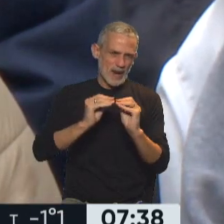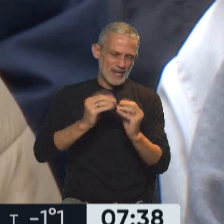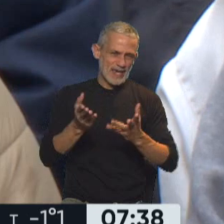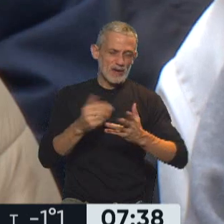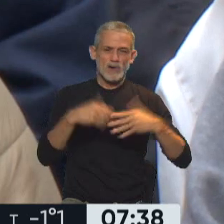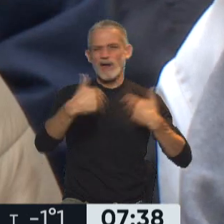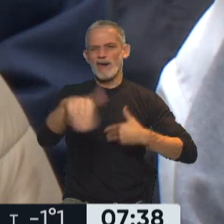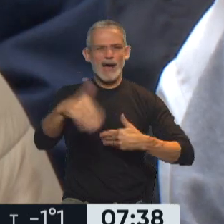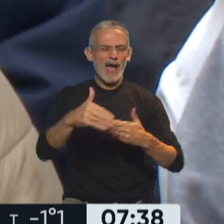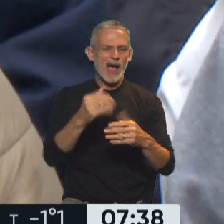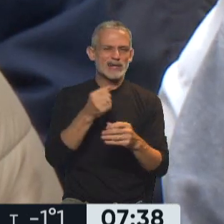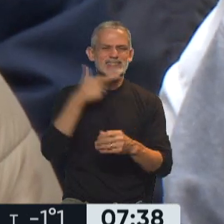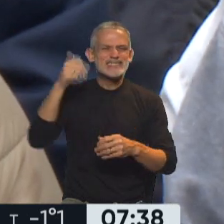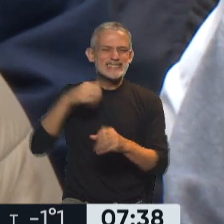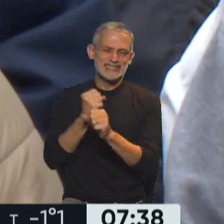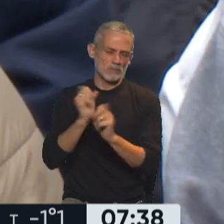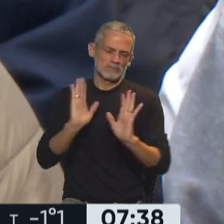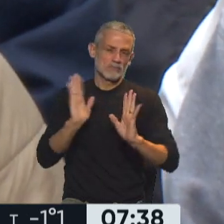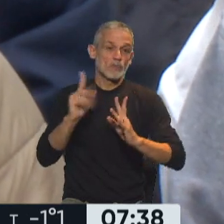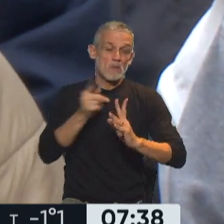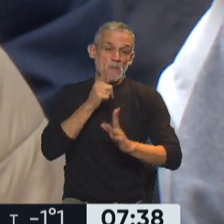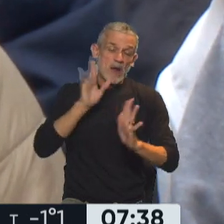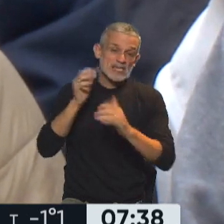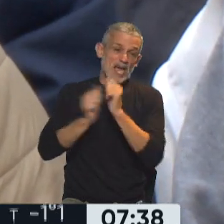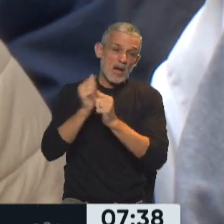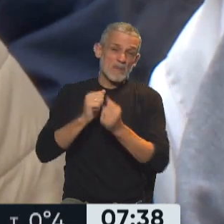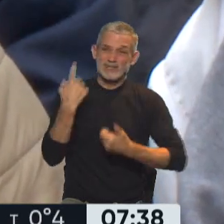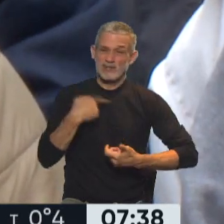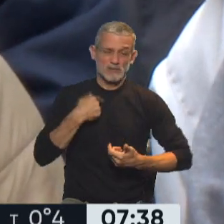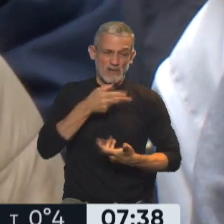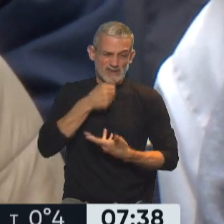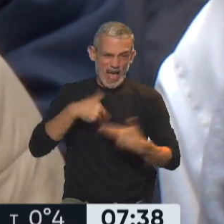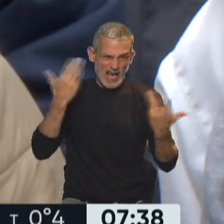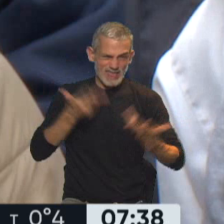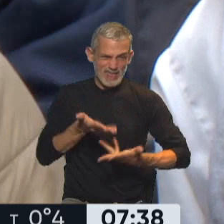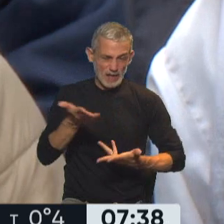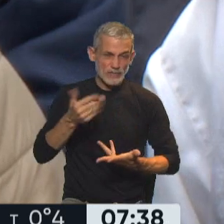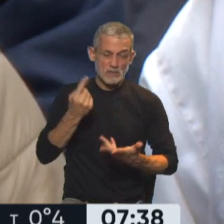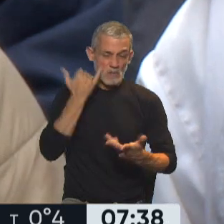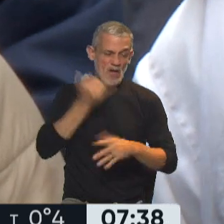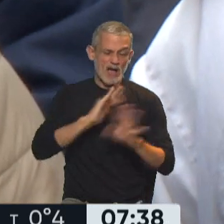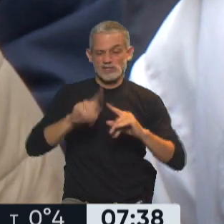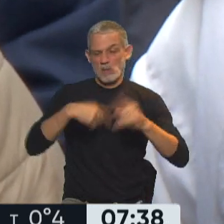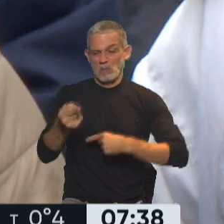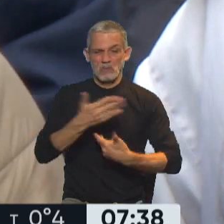no quedemos en la calle. Y parece que para la empresa hoy en día no somos nada. No somos nada, y un día para otro te